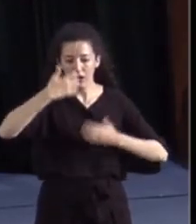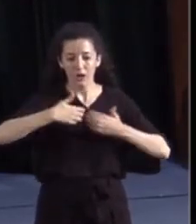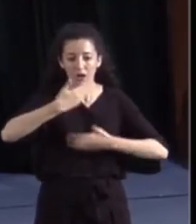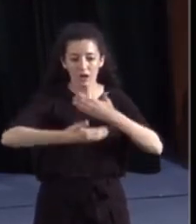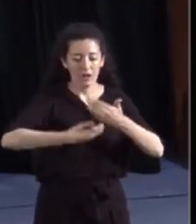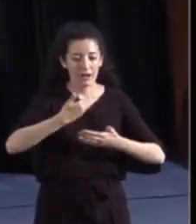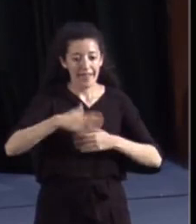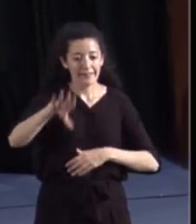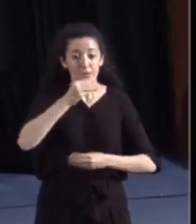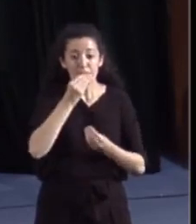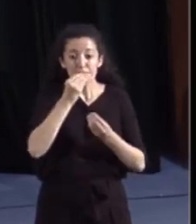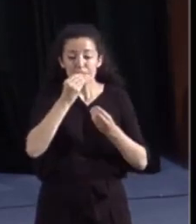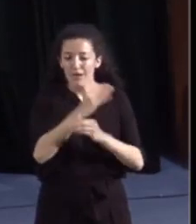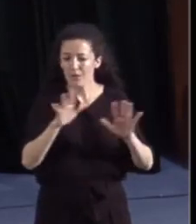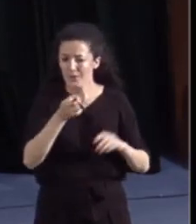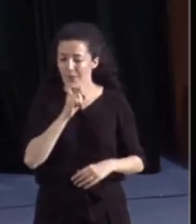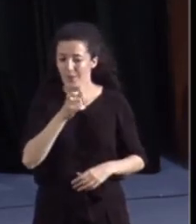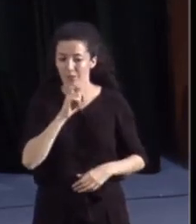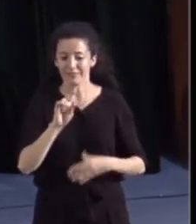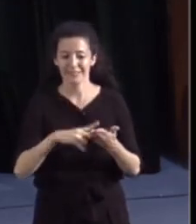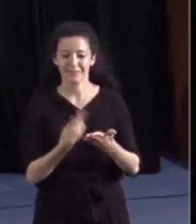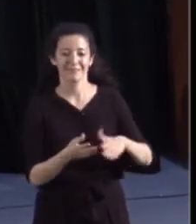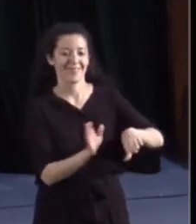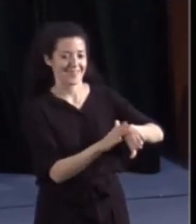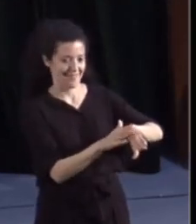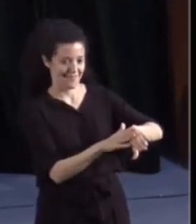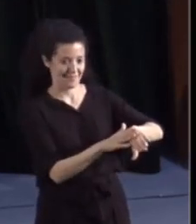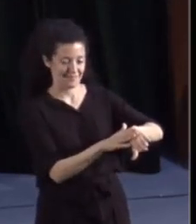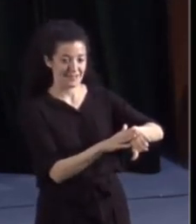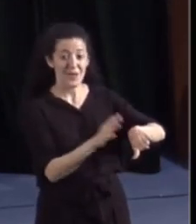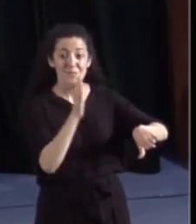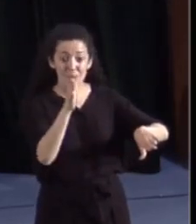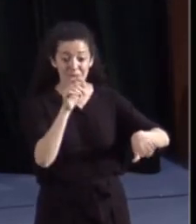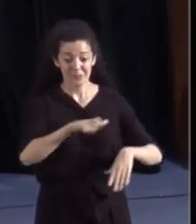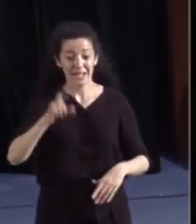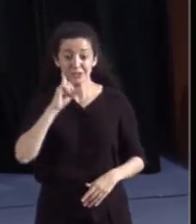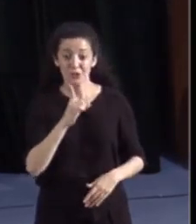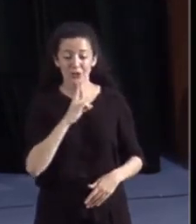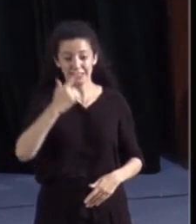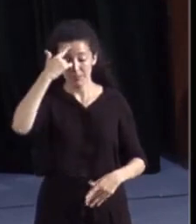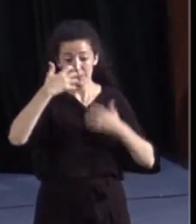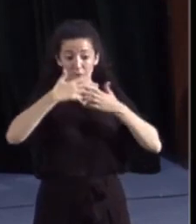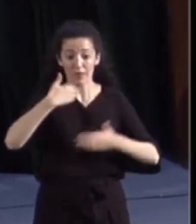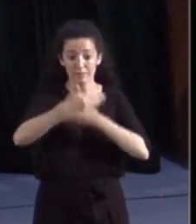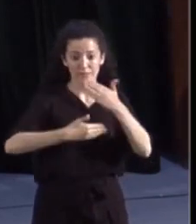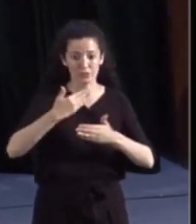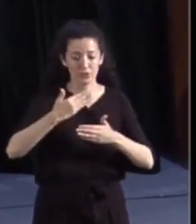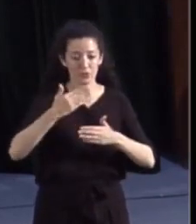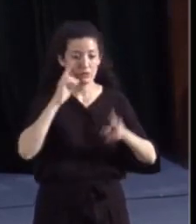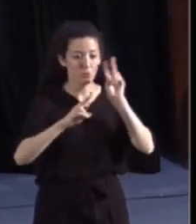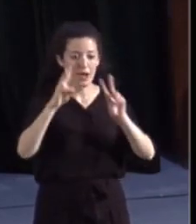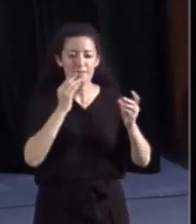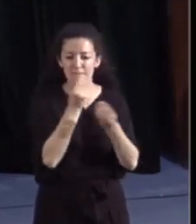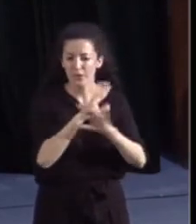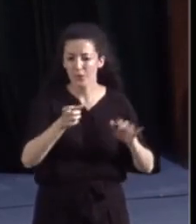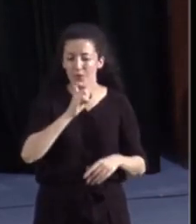a la izquierda. ¿Por qué? Porque las personas sordas tienen mejor procesamiento visual con el ojo derecho, con el hemisferio